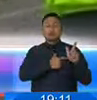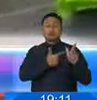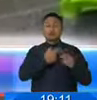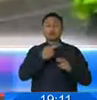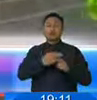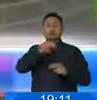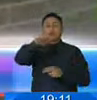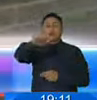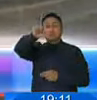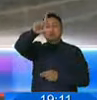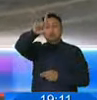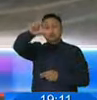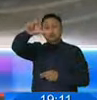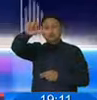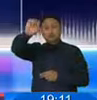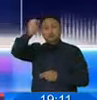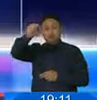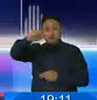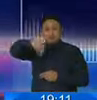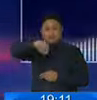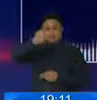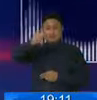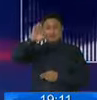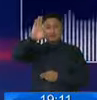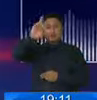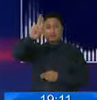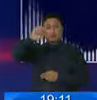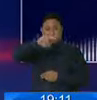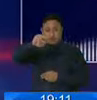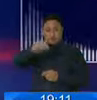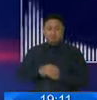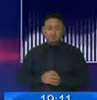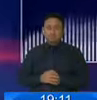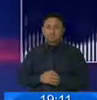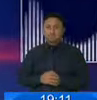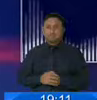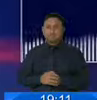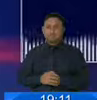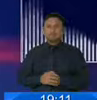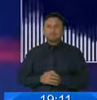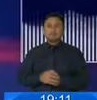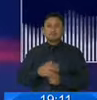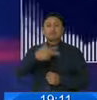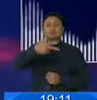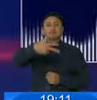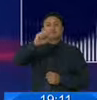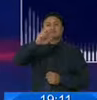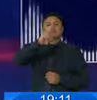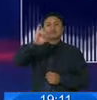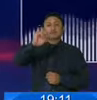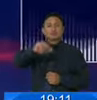que se desarrolla en el sur de Colombia, en Tumaco. Cherry, según las informaciones que tenemos, fue quien